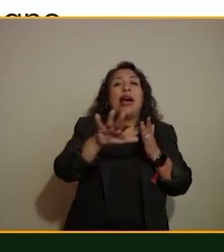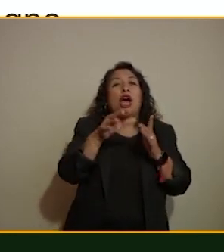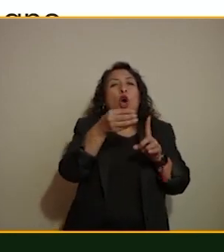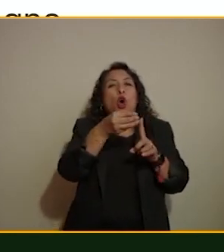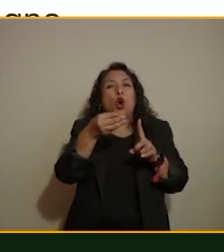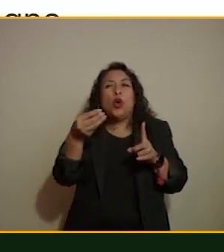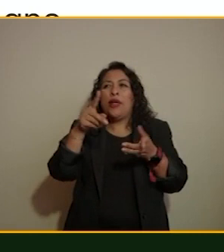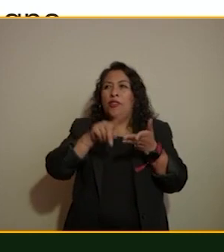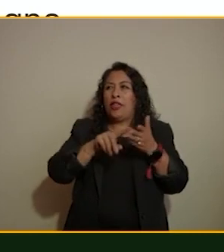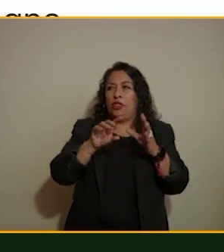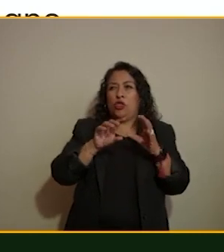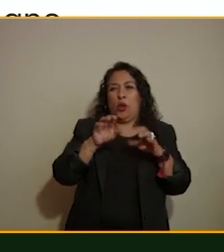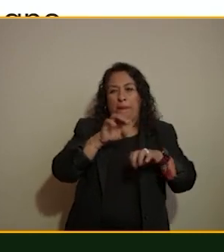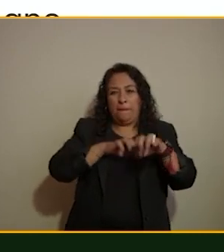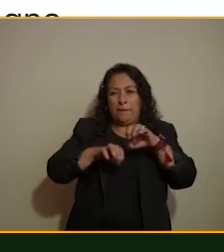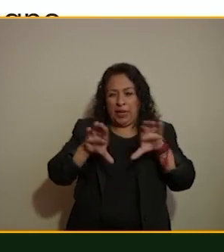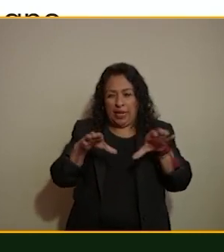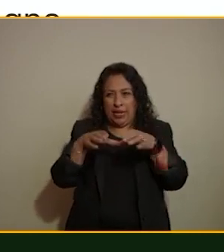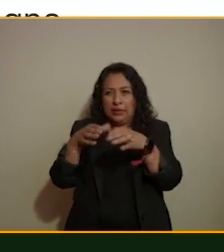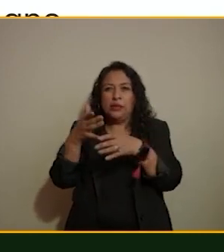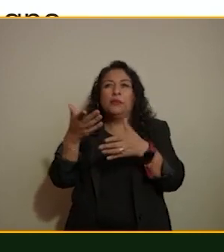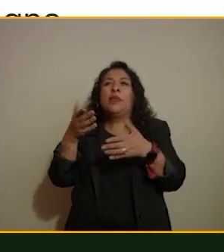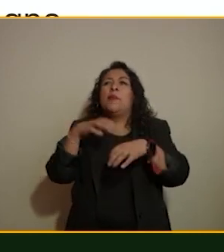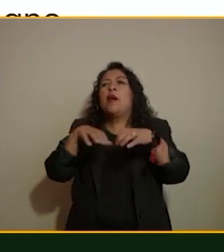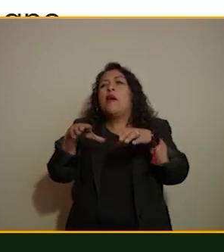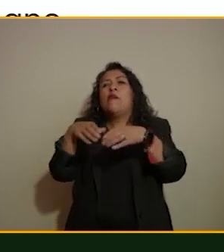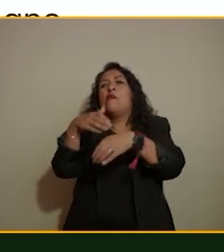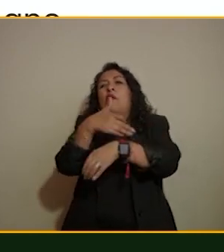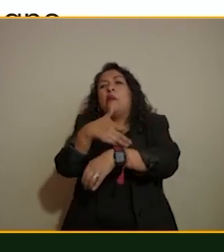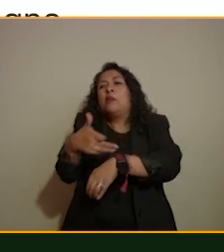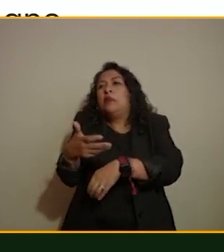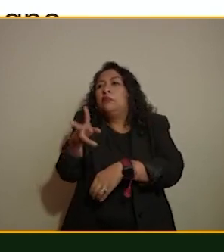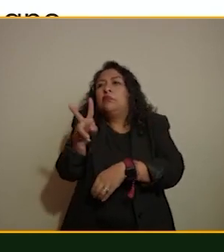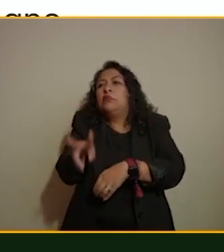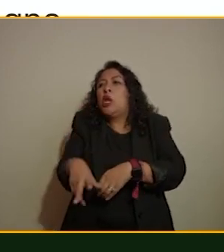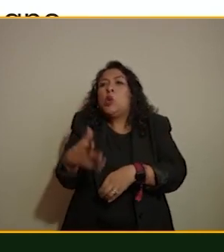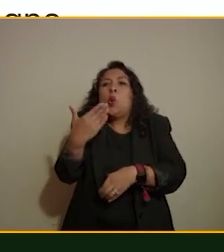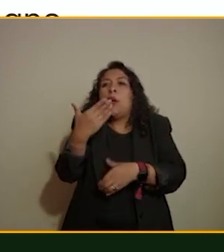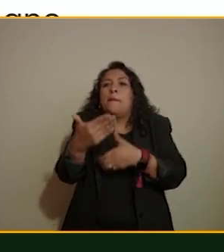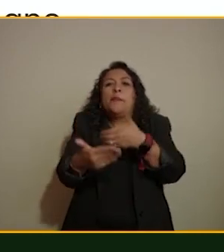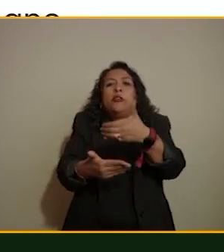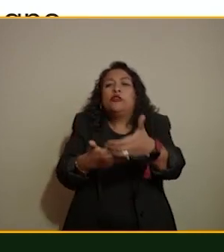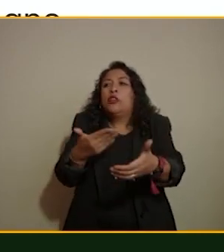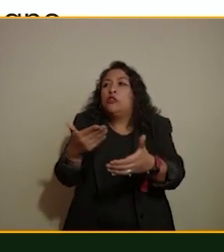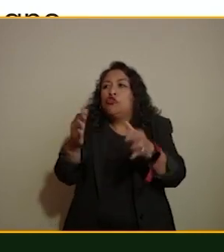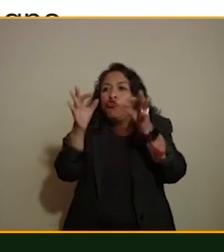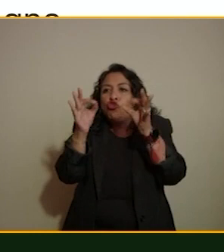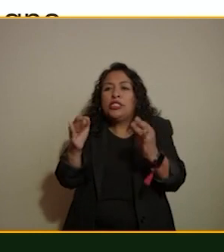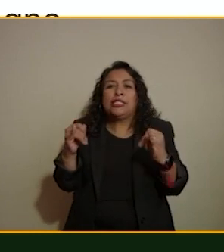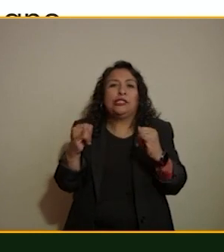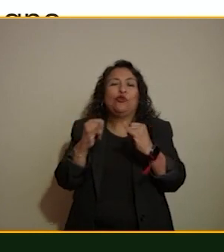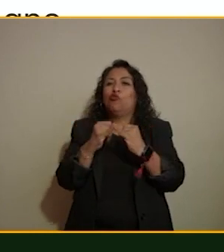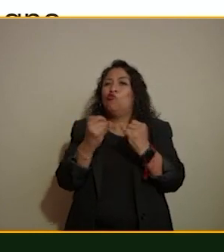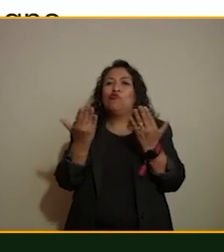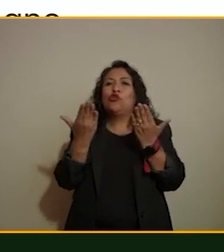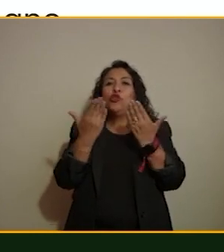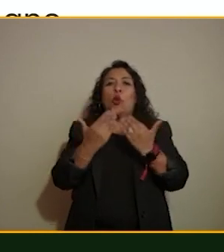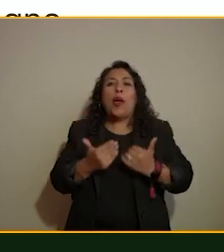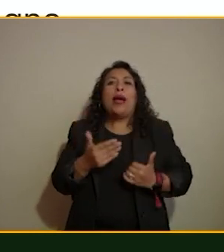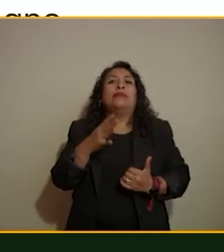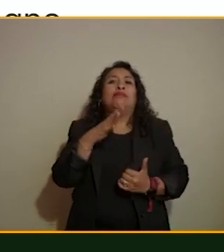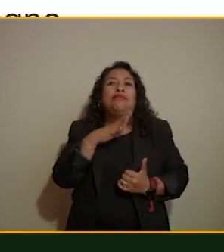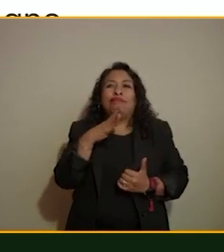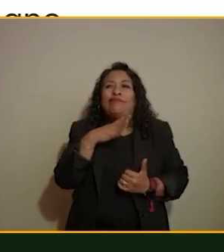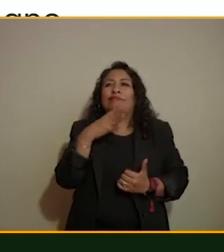estructuras corporativas. Como son empresas familiares, en realidad no tienen procesos de institucionalización. Hay